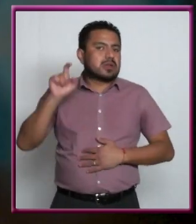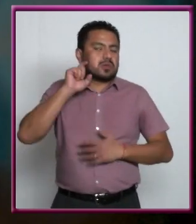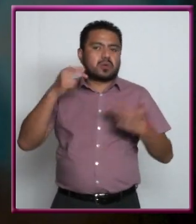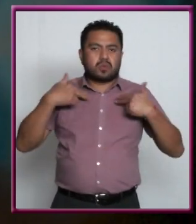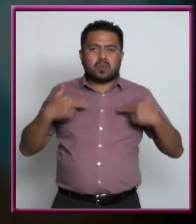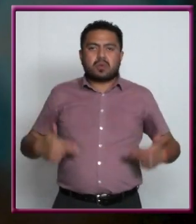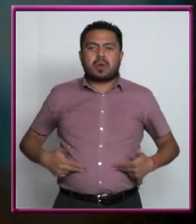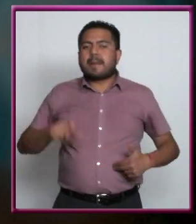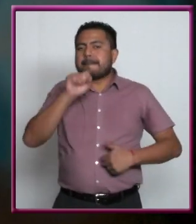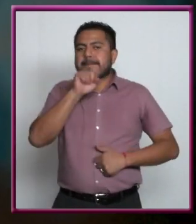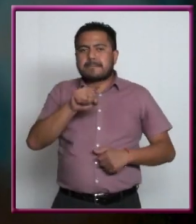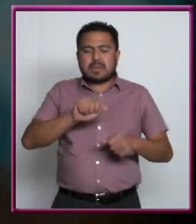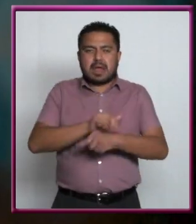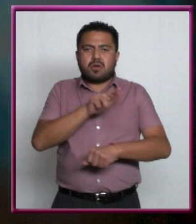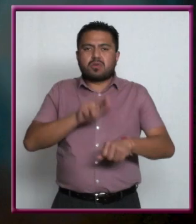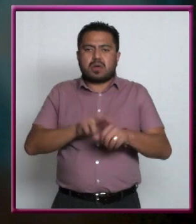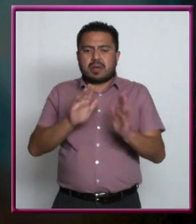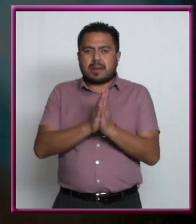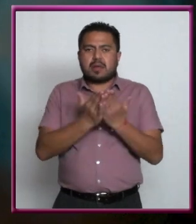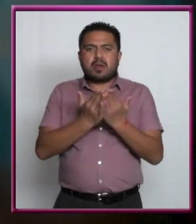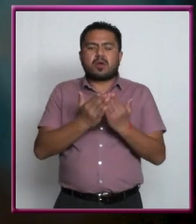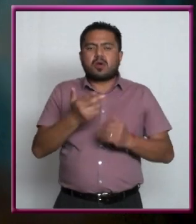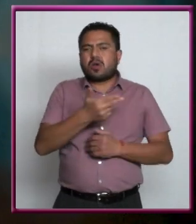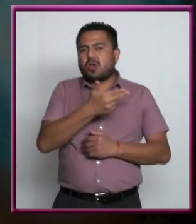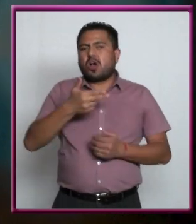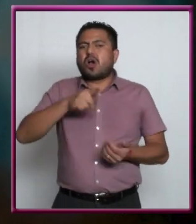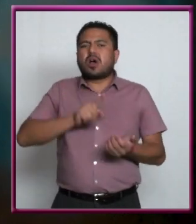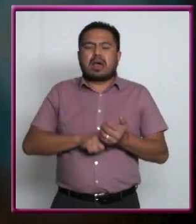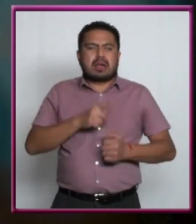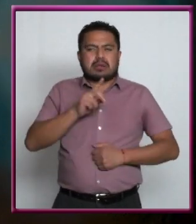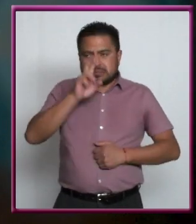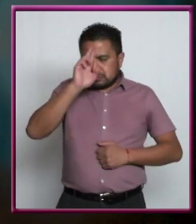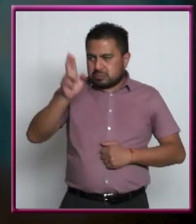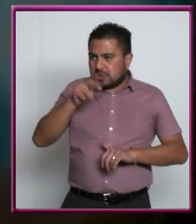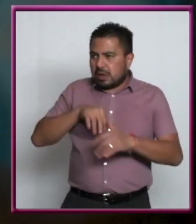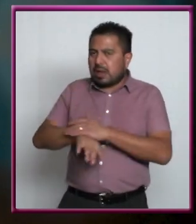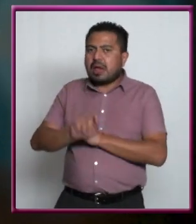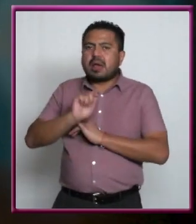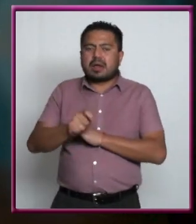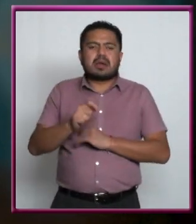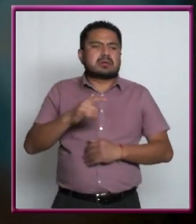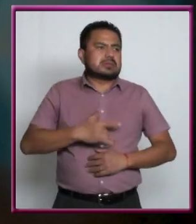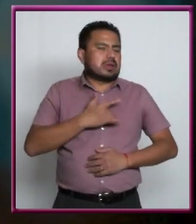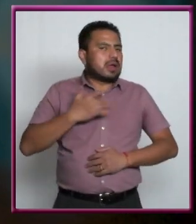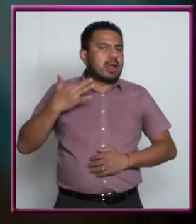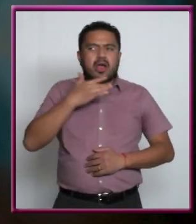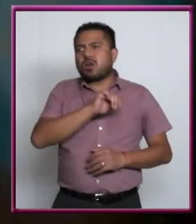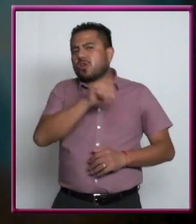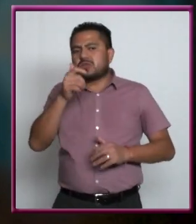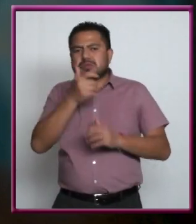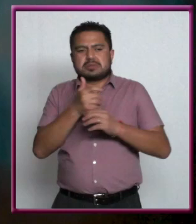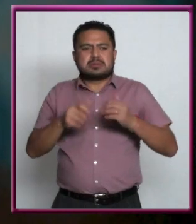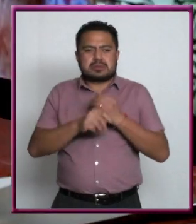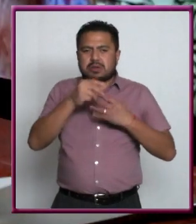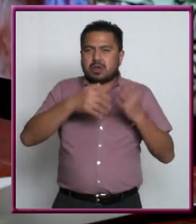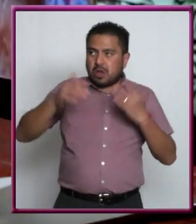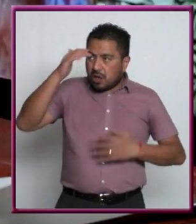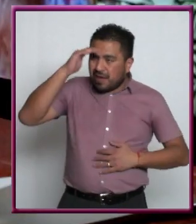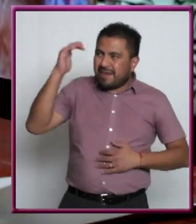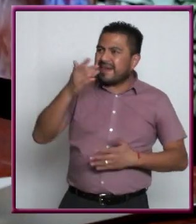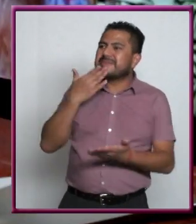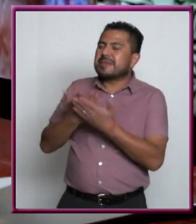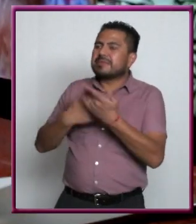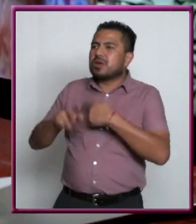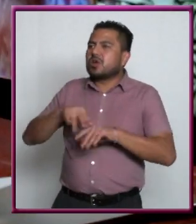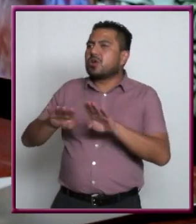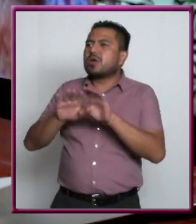sobre sexualidad humana. También es autora de los libros El motel de los antojos prohibidos, Sinfonía de placer, entre otros.